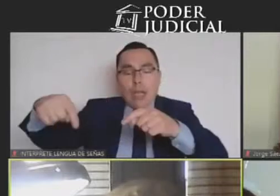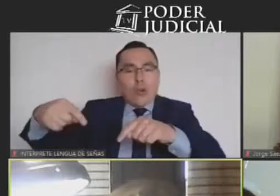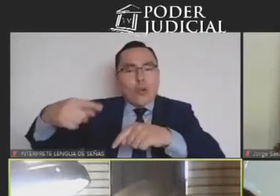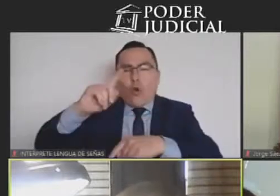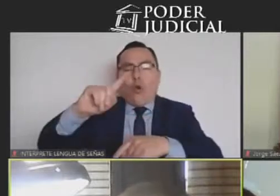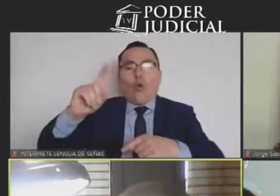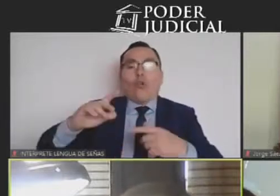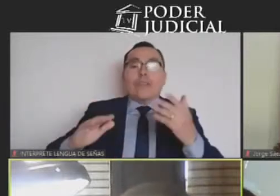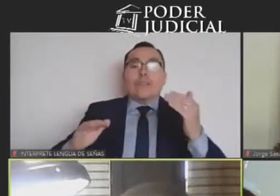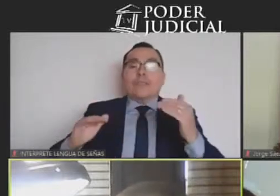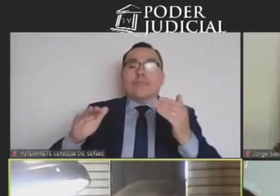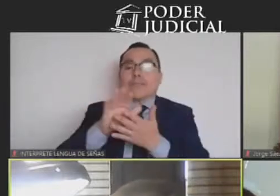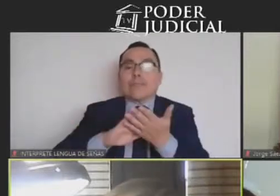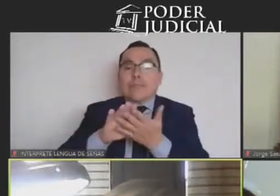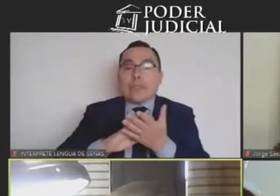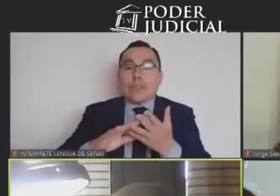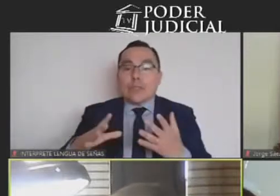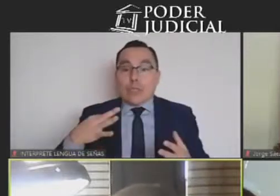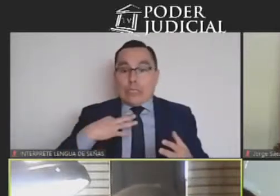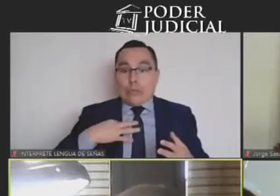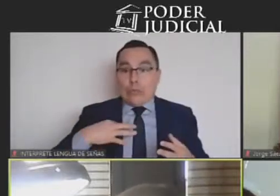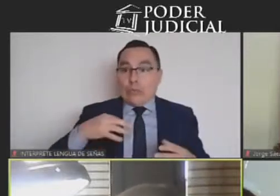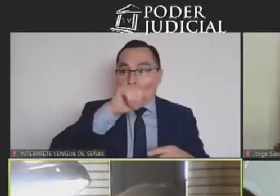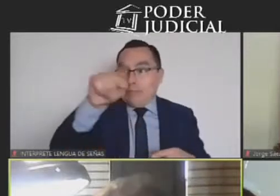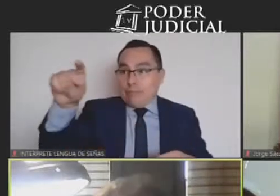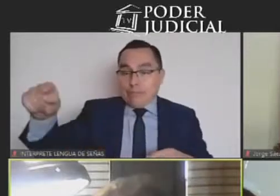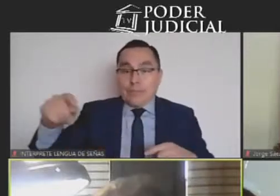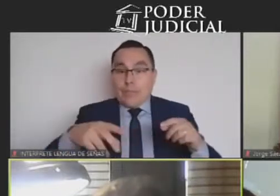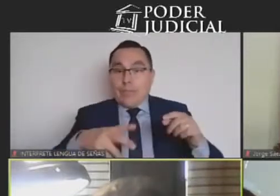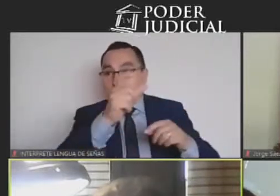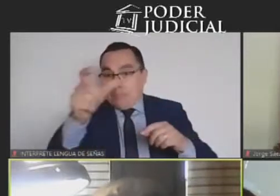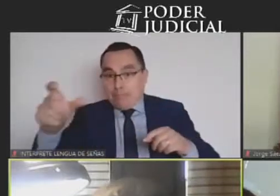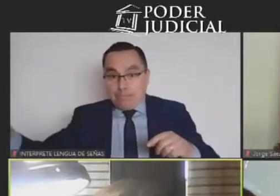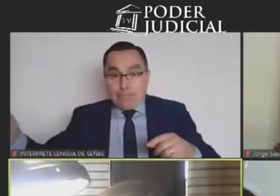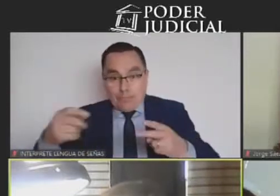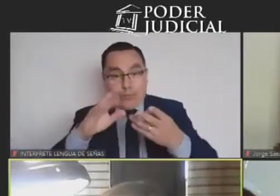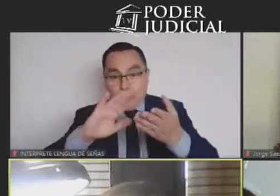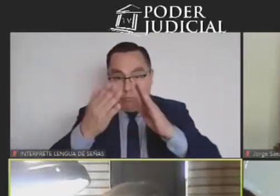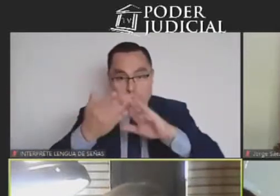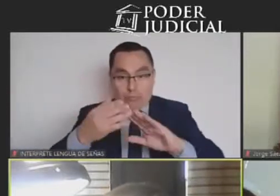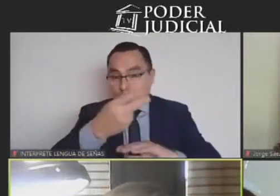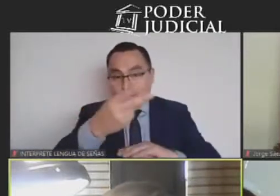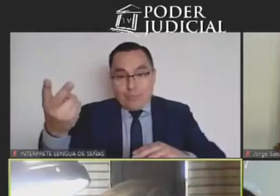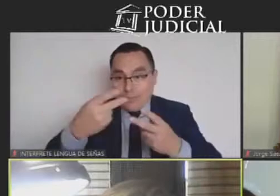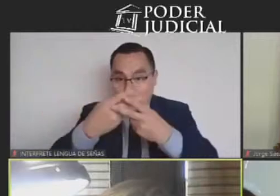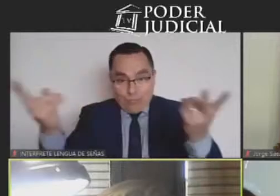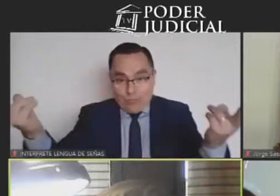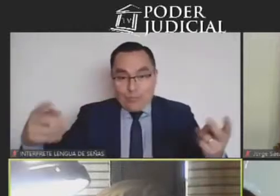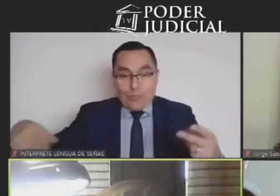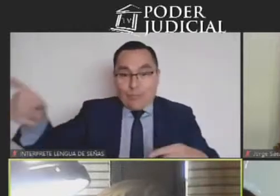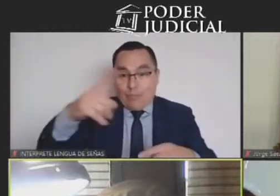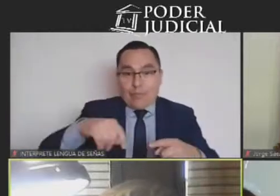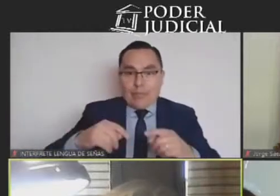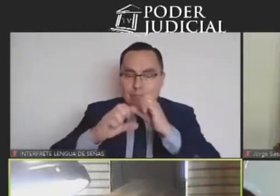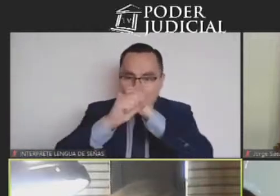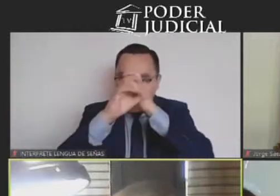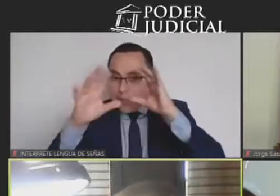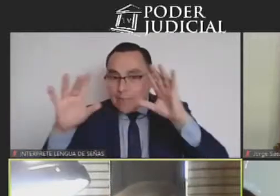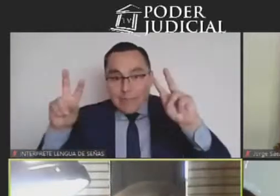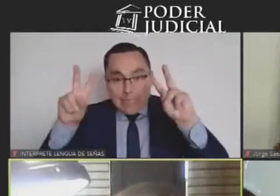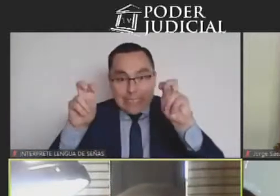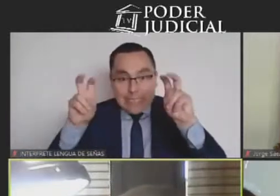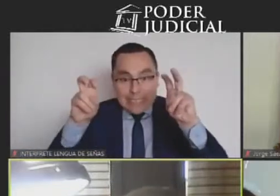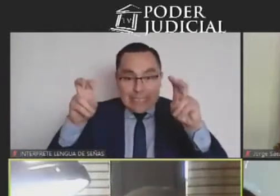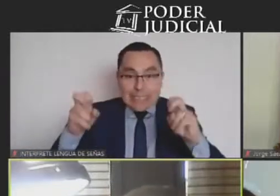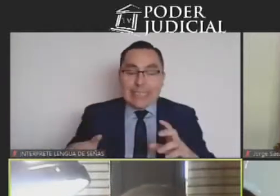que la ciudadanía, la participación ciudadana, justamente a raíz del tema de la transparencia que estamos hablando y el